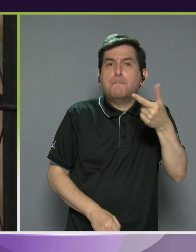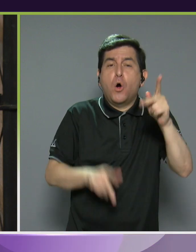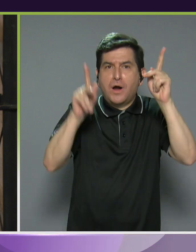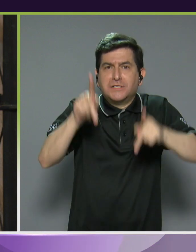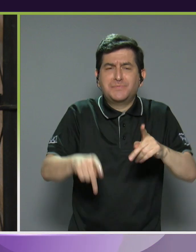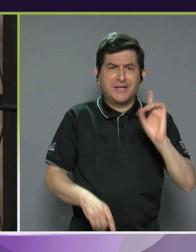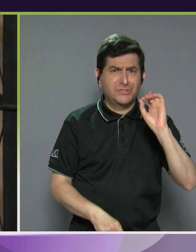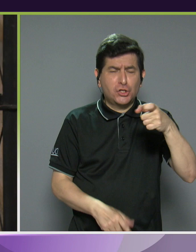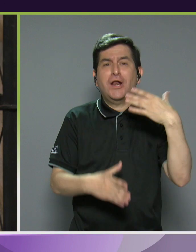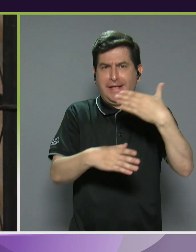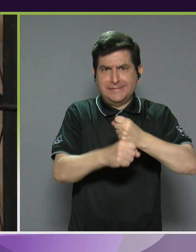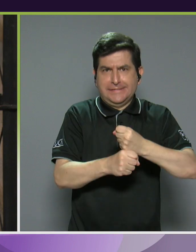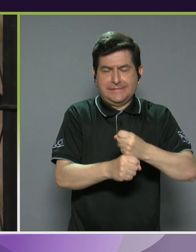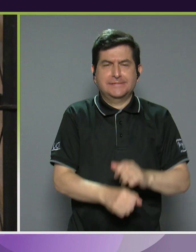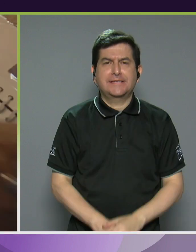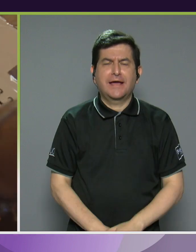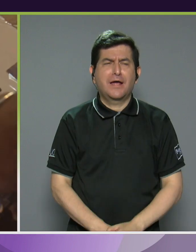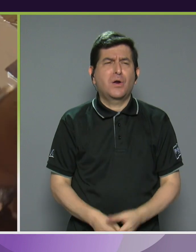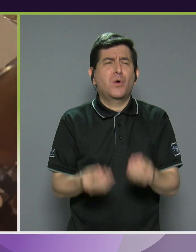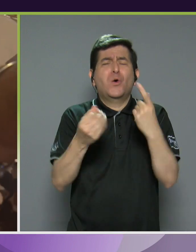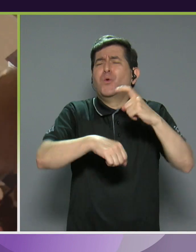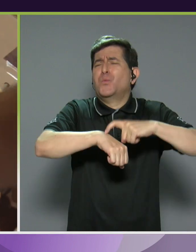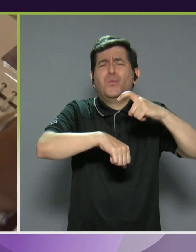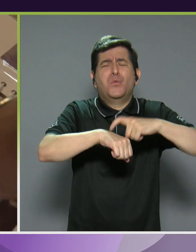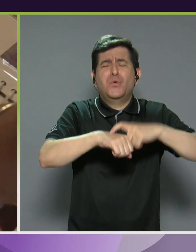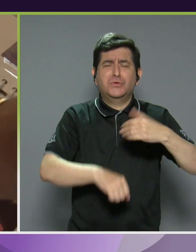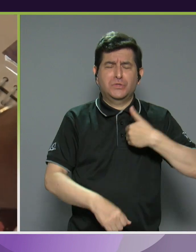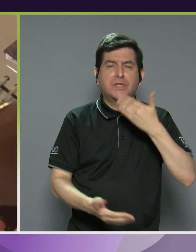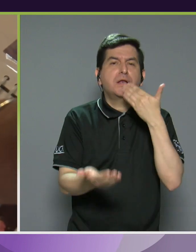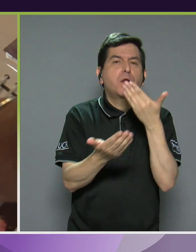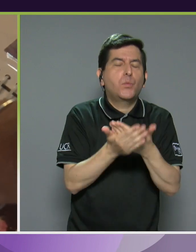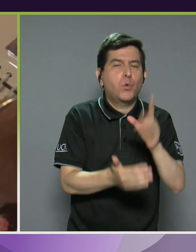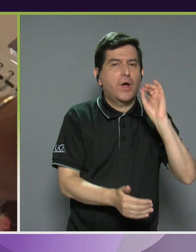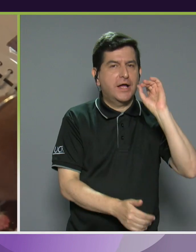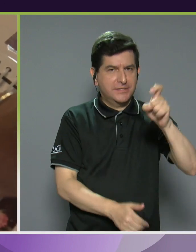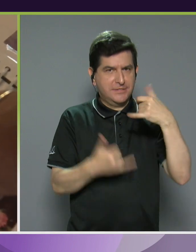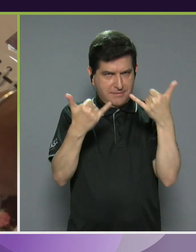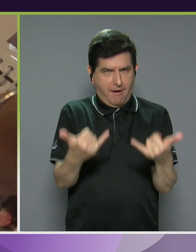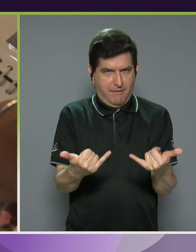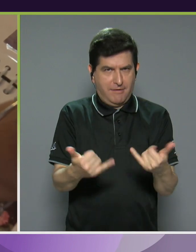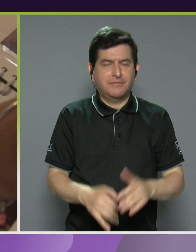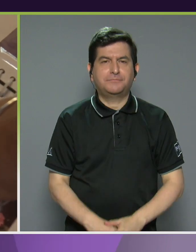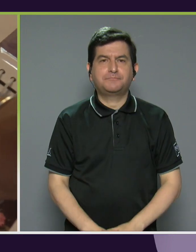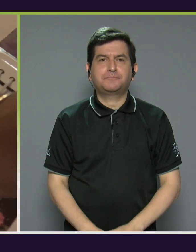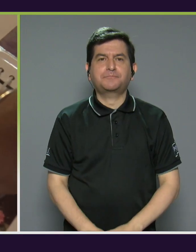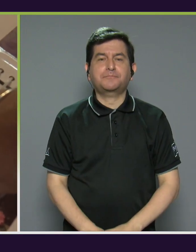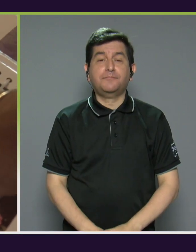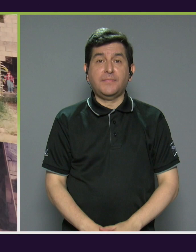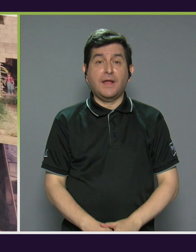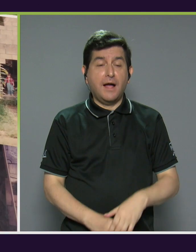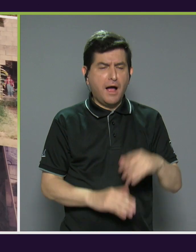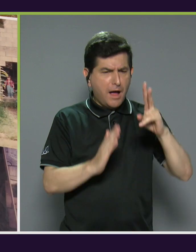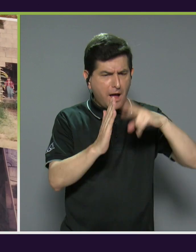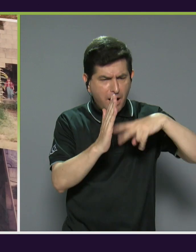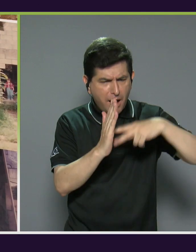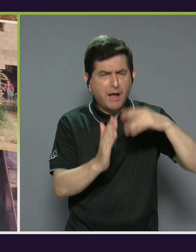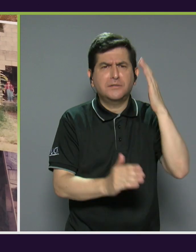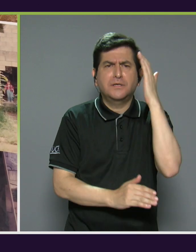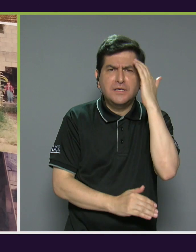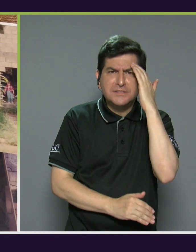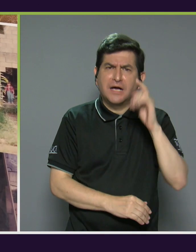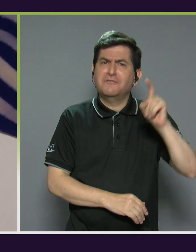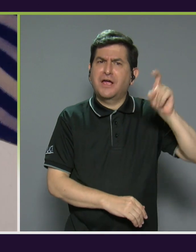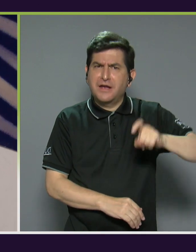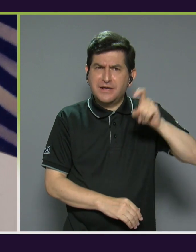que diagnosticaran, ¿verdad? Duramos mucho tiempo para tener un buen diagnóstico. Cuando ya empezamos a leer y sabíamos